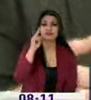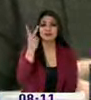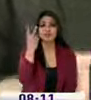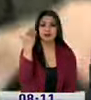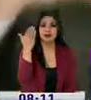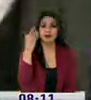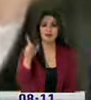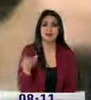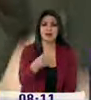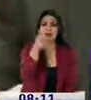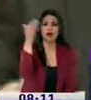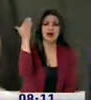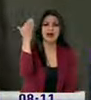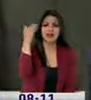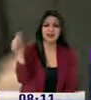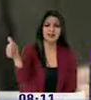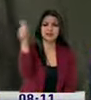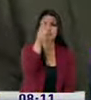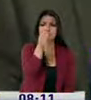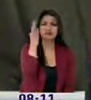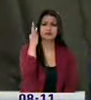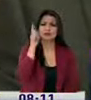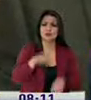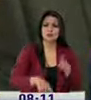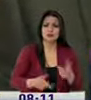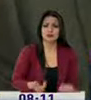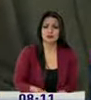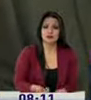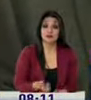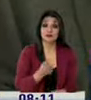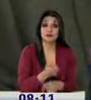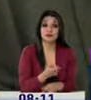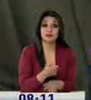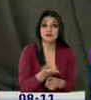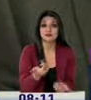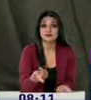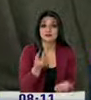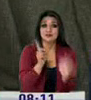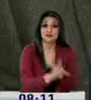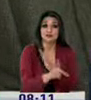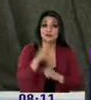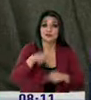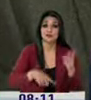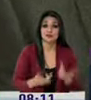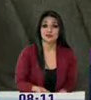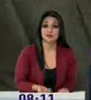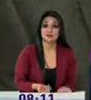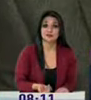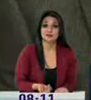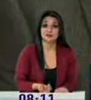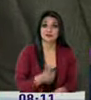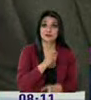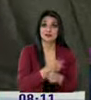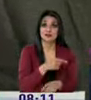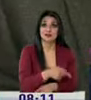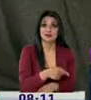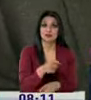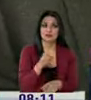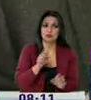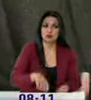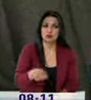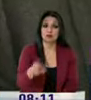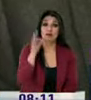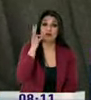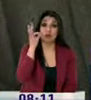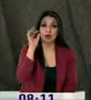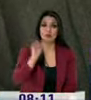vicealcalde en sus funciones, ni al alcalde en sus funciones. En consecuencia, es dudosa la capacidad y la atribución que ella pueda o